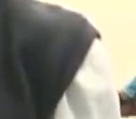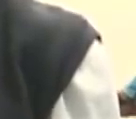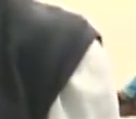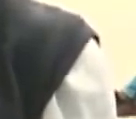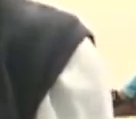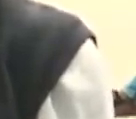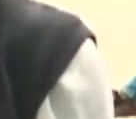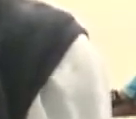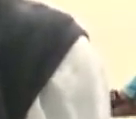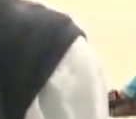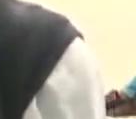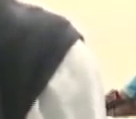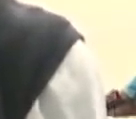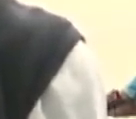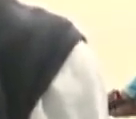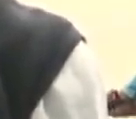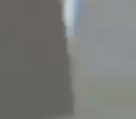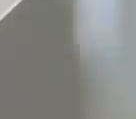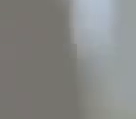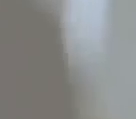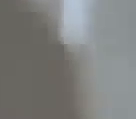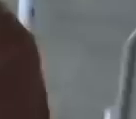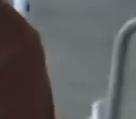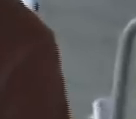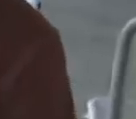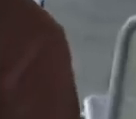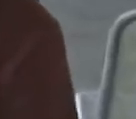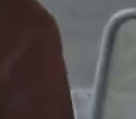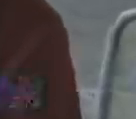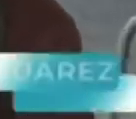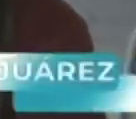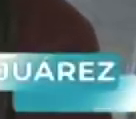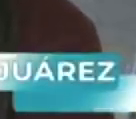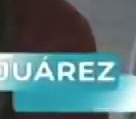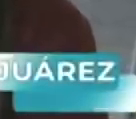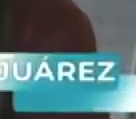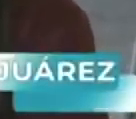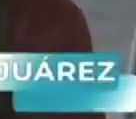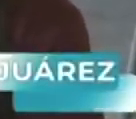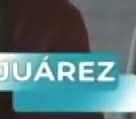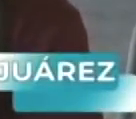normas de nuestro país y cuidarnos nosotros mismos. Sin cita, porque